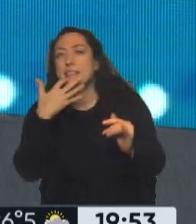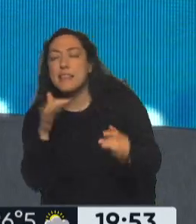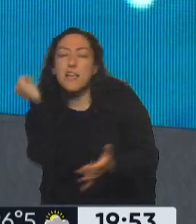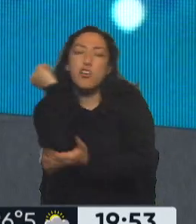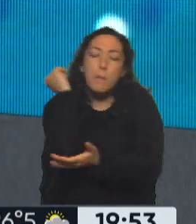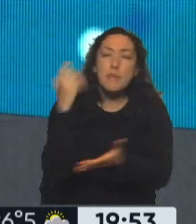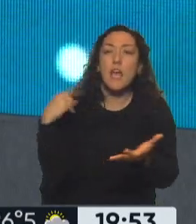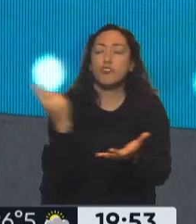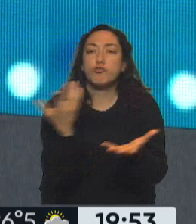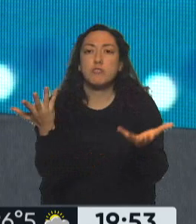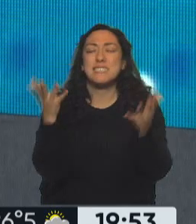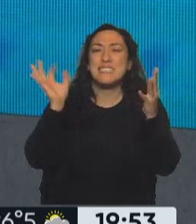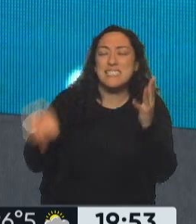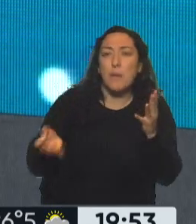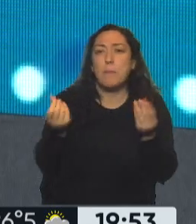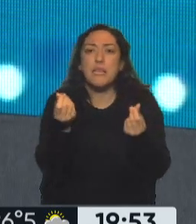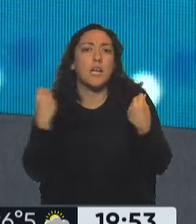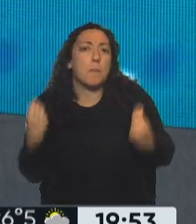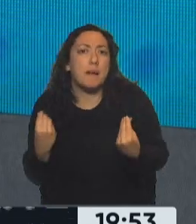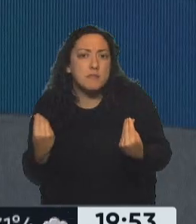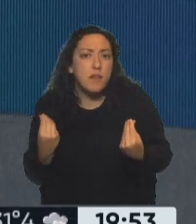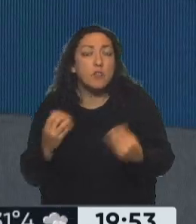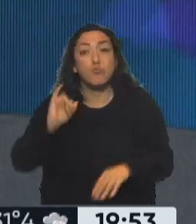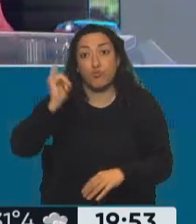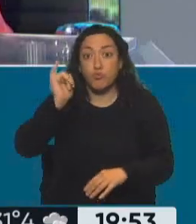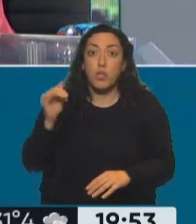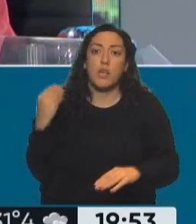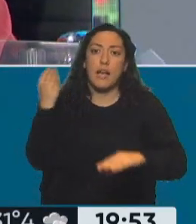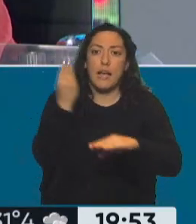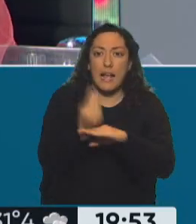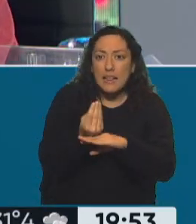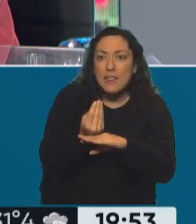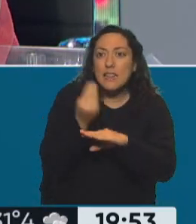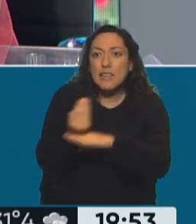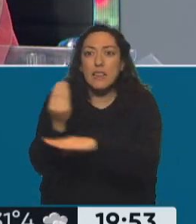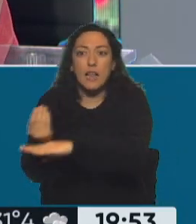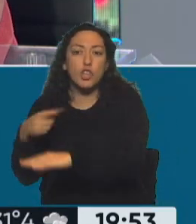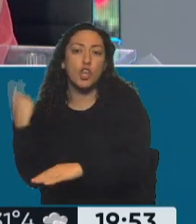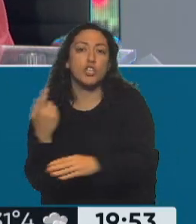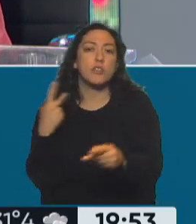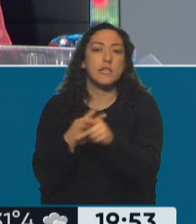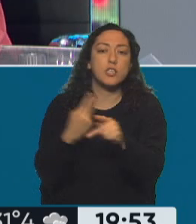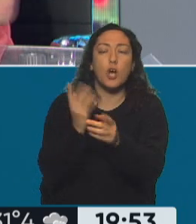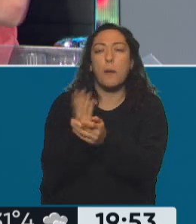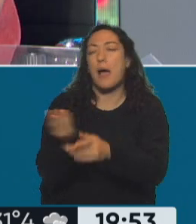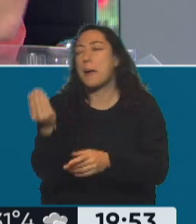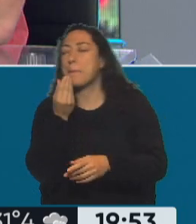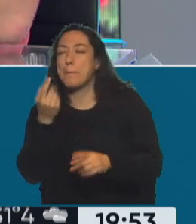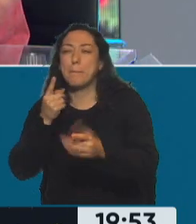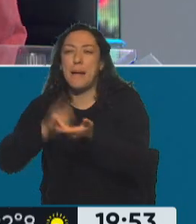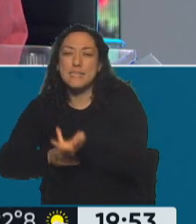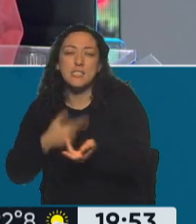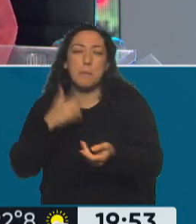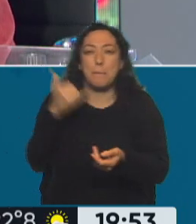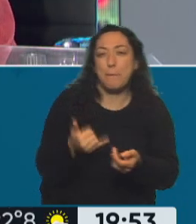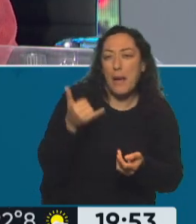está pasando con nuestra plata? Totalmente. Los candidatos, excepto Milei, empezaron a usar TikTok como, bueno, me como un panchito, hago una tontería para